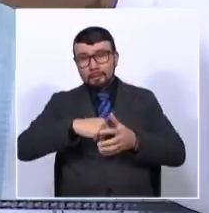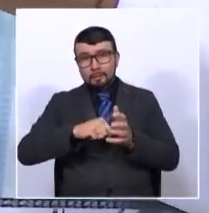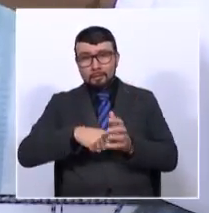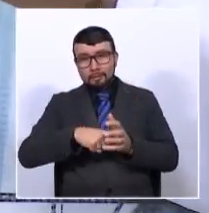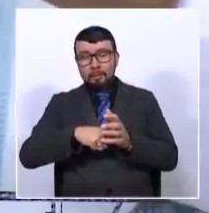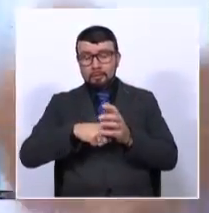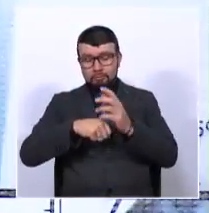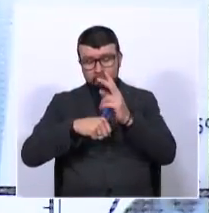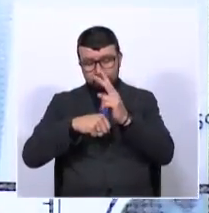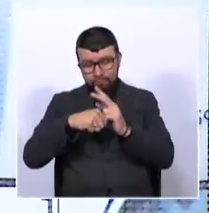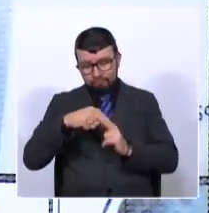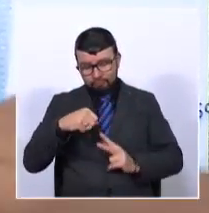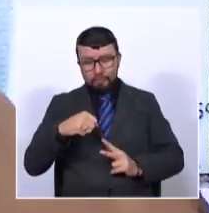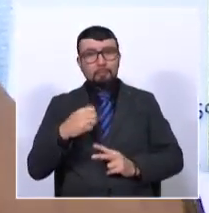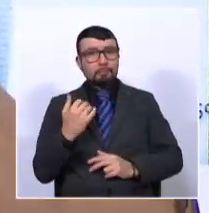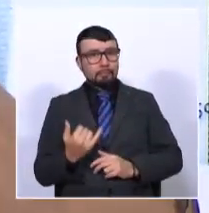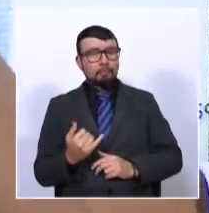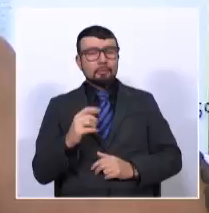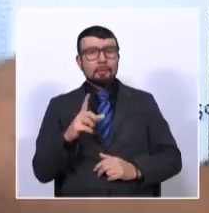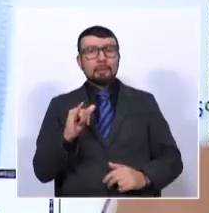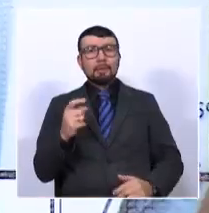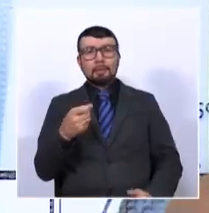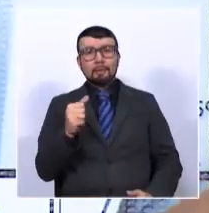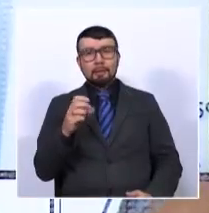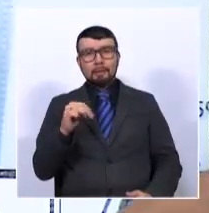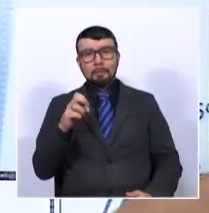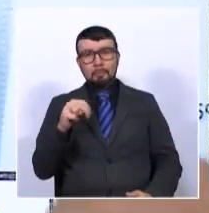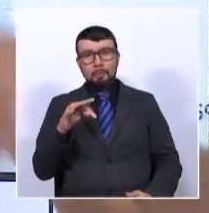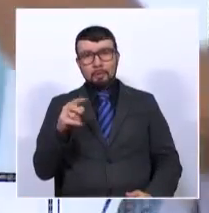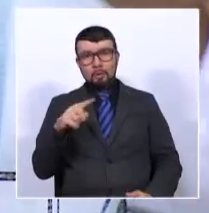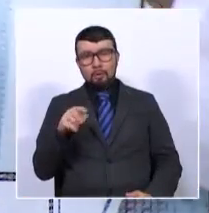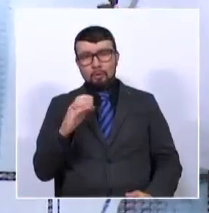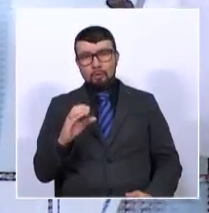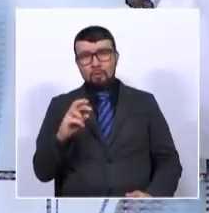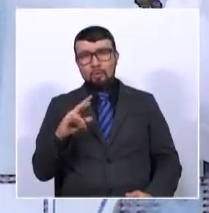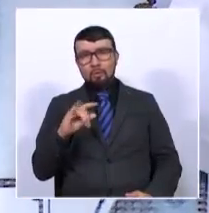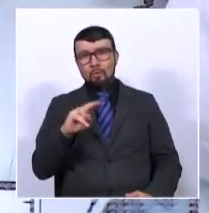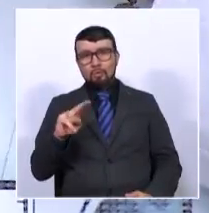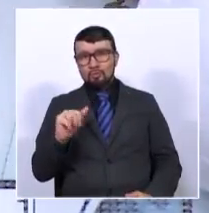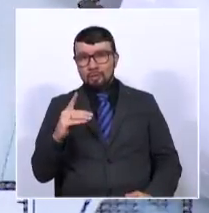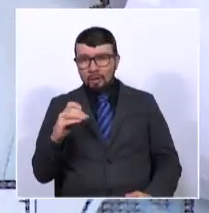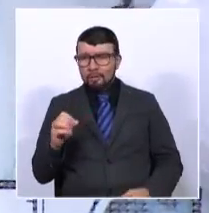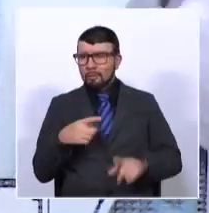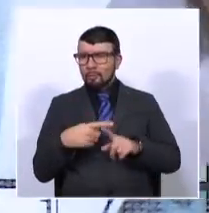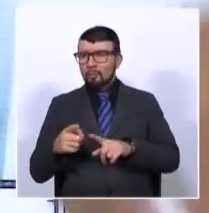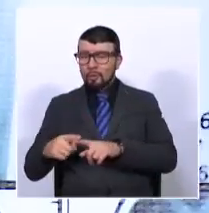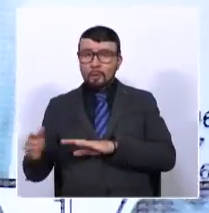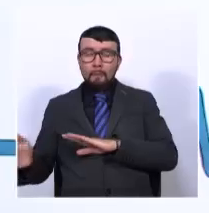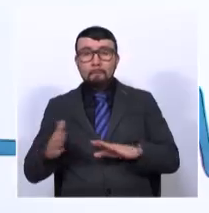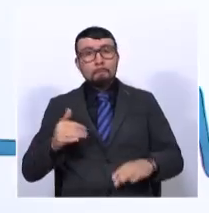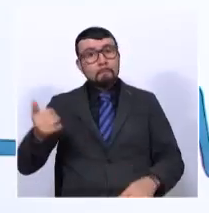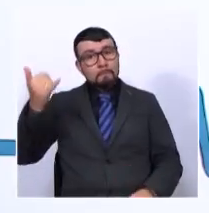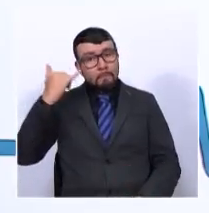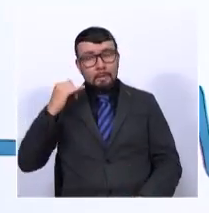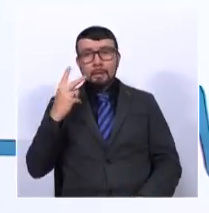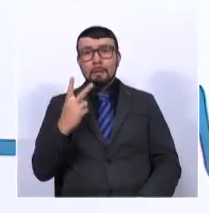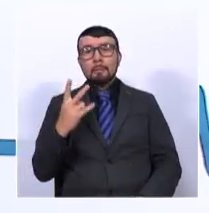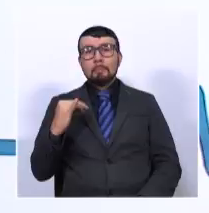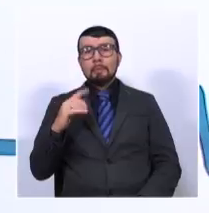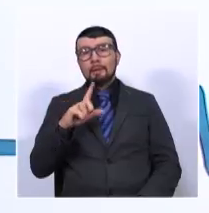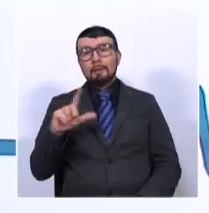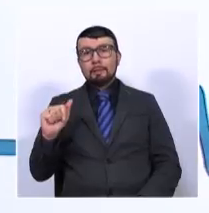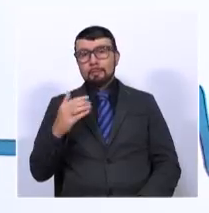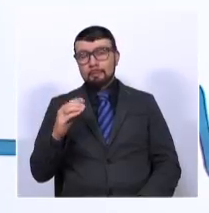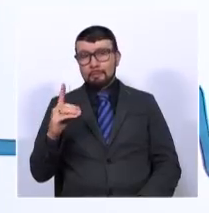son internos en la rodilla, la anterior y este sería el posterior. Bueno, vamos a Villa de Leyva. Magda, adelante con su